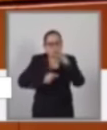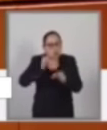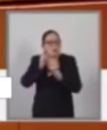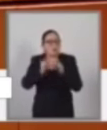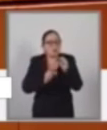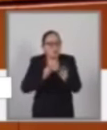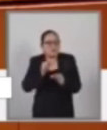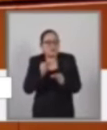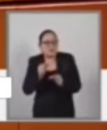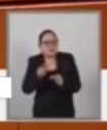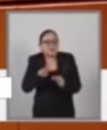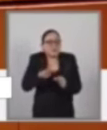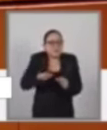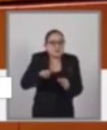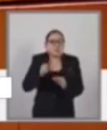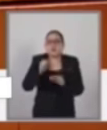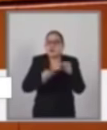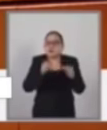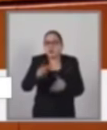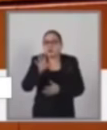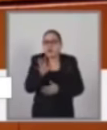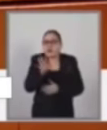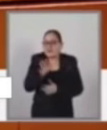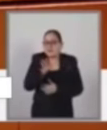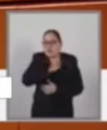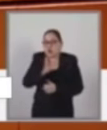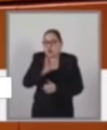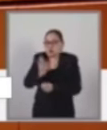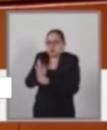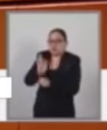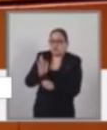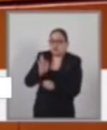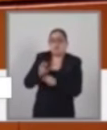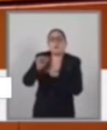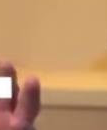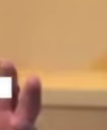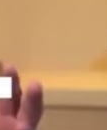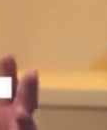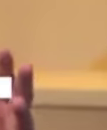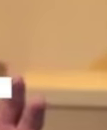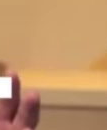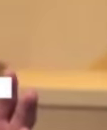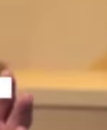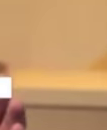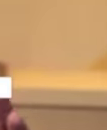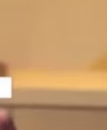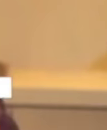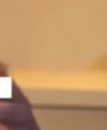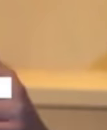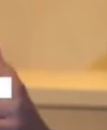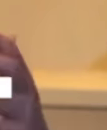resultado a favor de Gertz Manero, se está mandando una señal a los gobiernos de los estados para que los gobernadores nombren también a sus